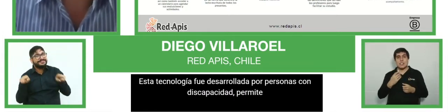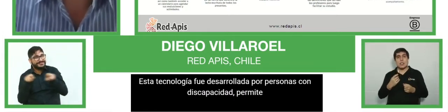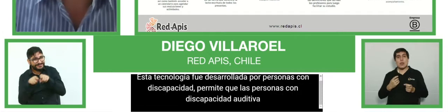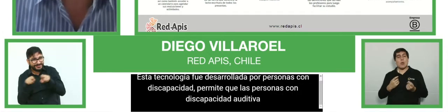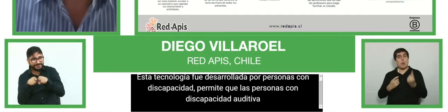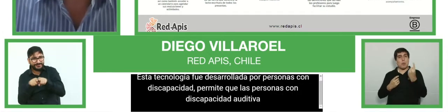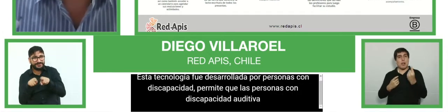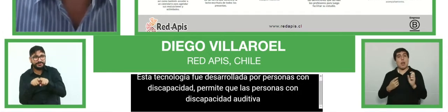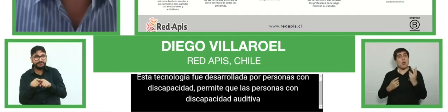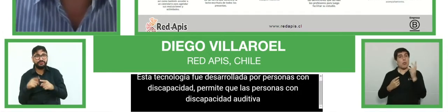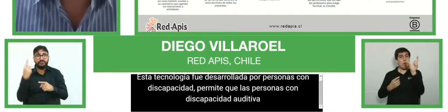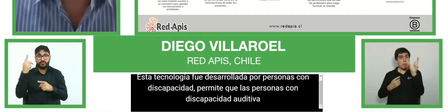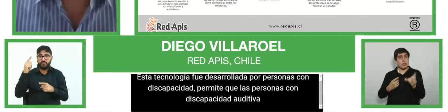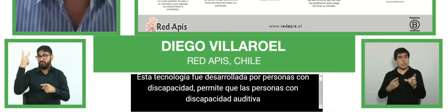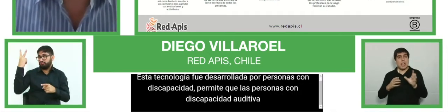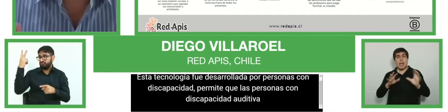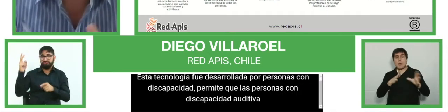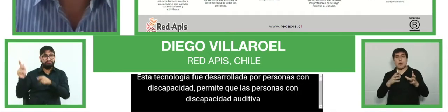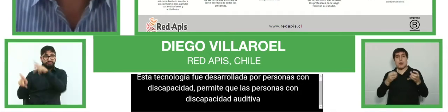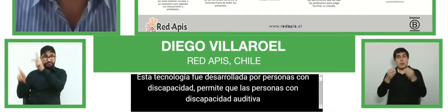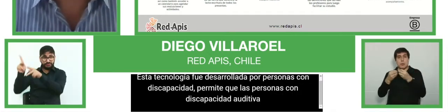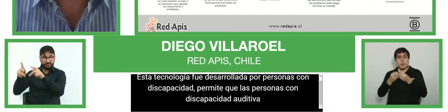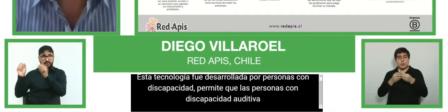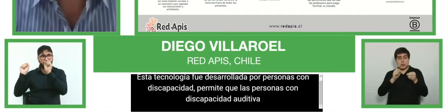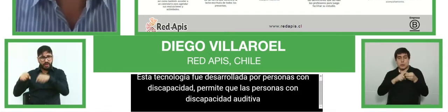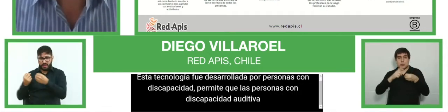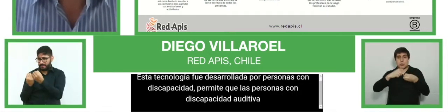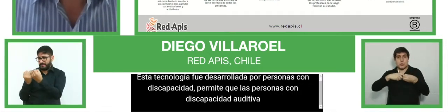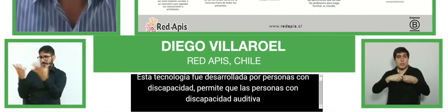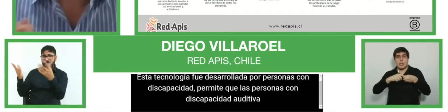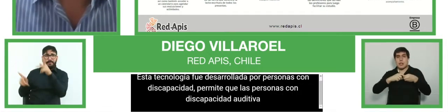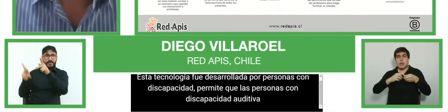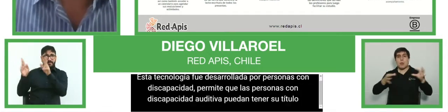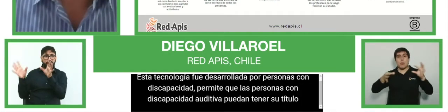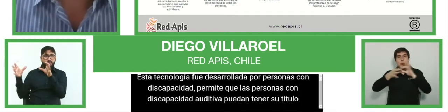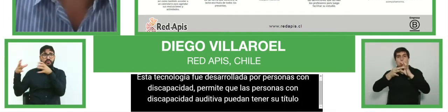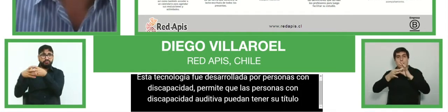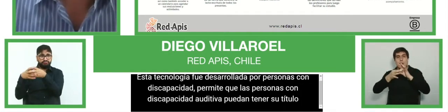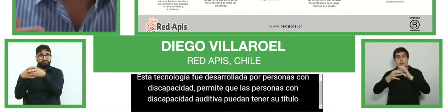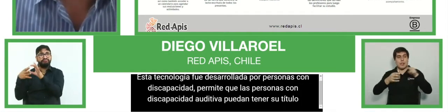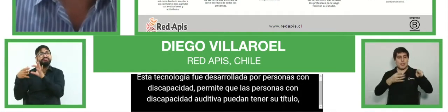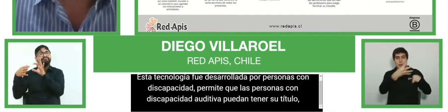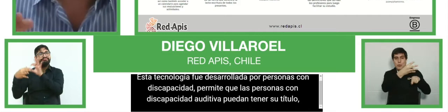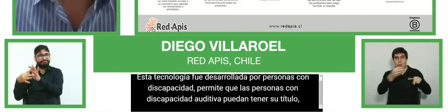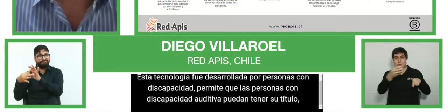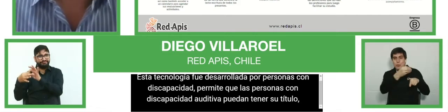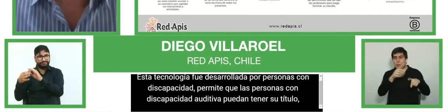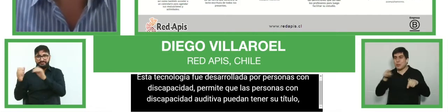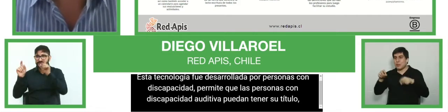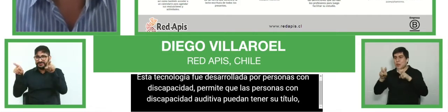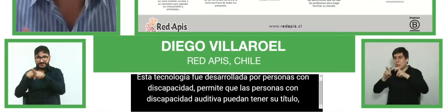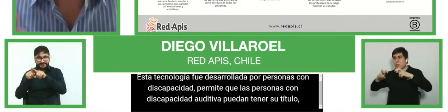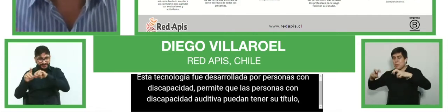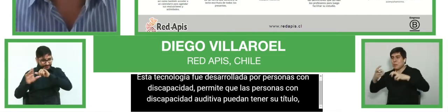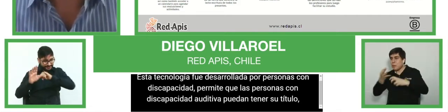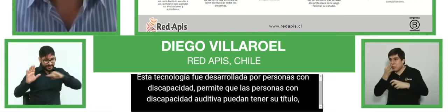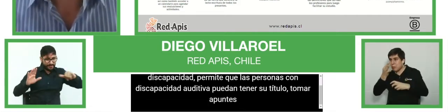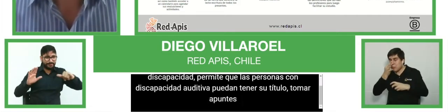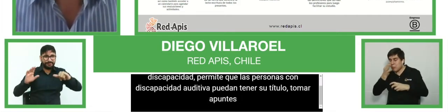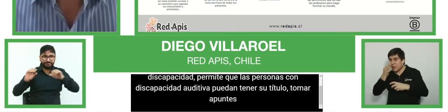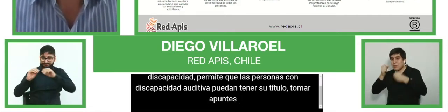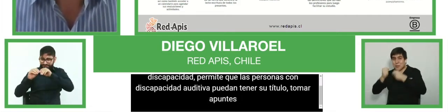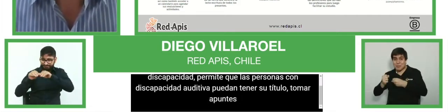de clases, pueden haber varios conectados en la misma transcripción. Toda esta información, tanto el texto como el audio, queda